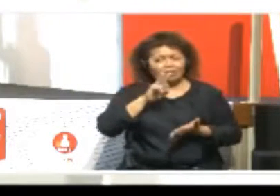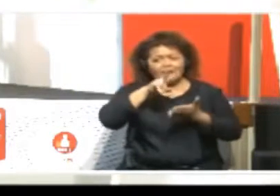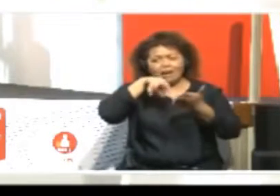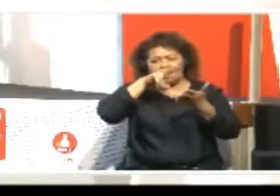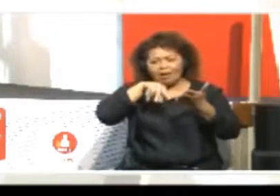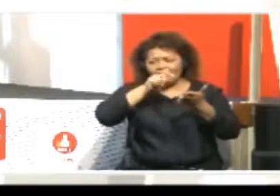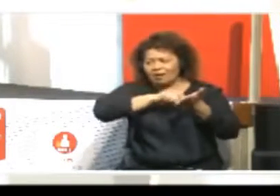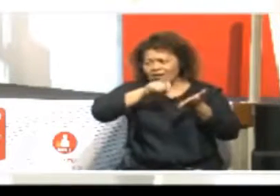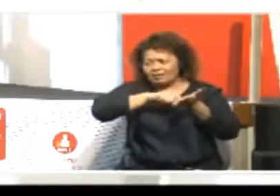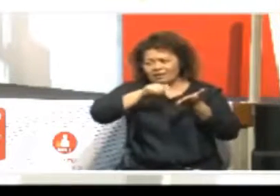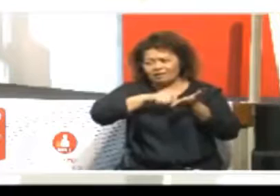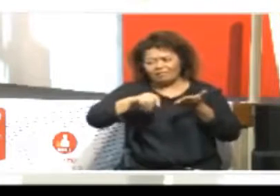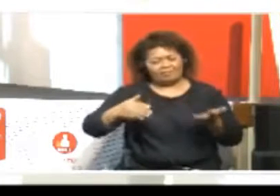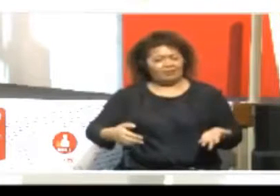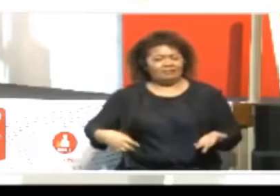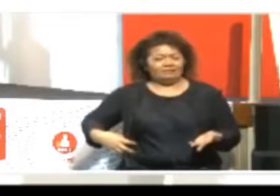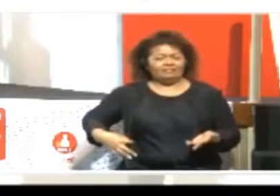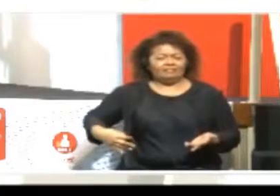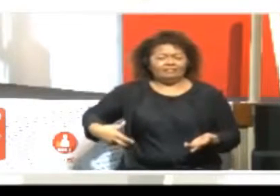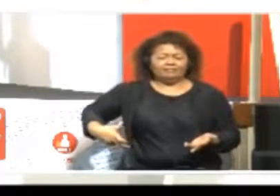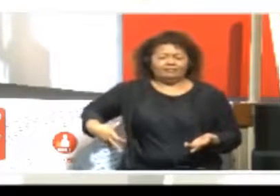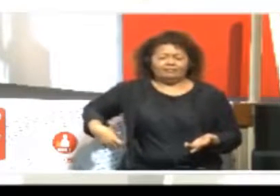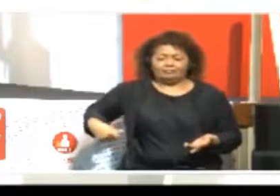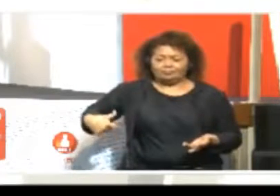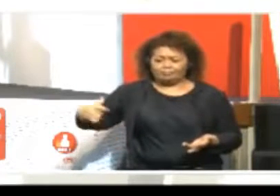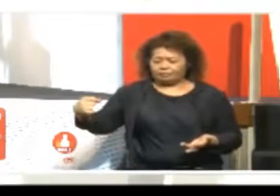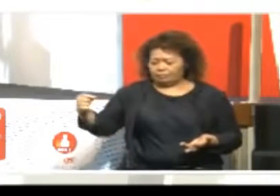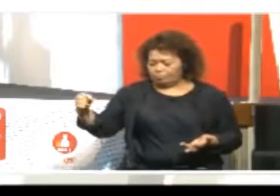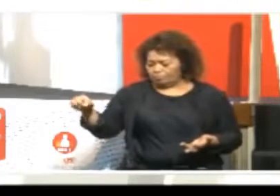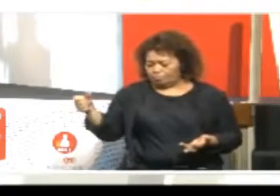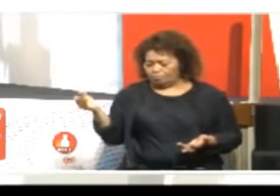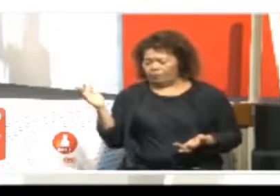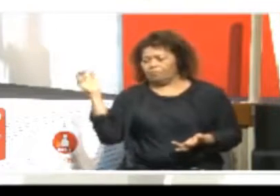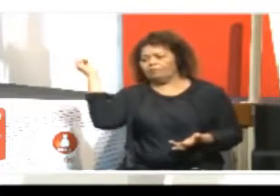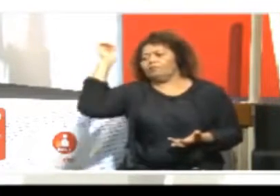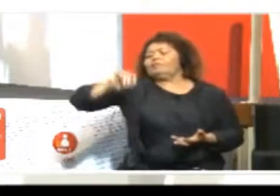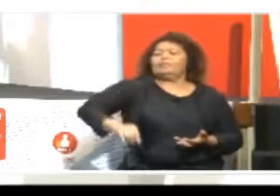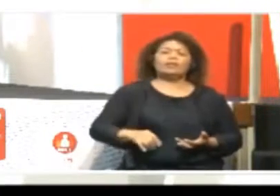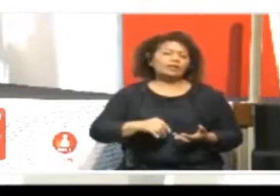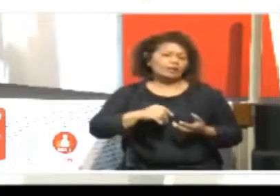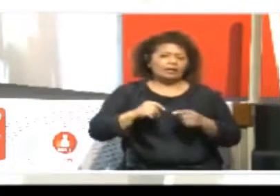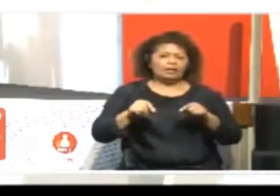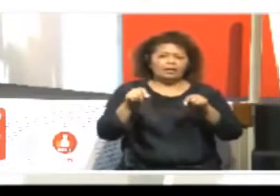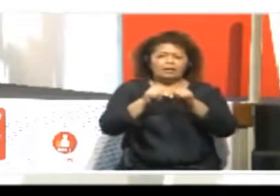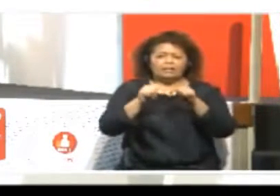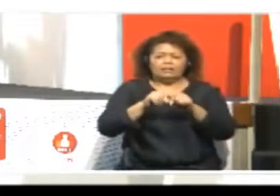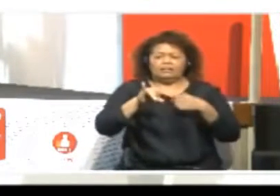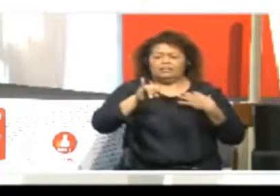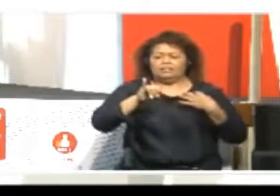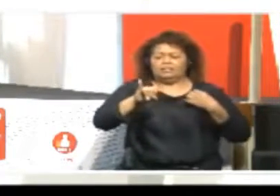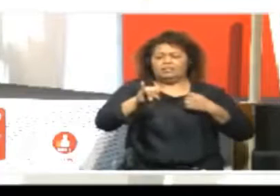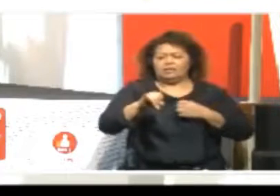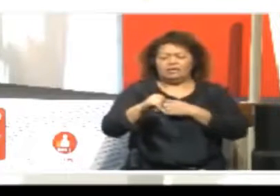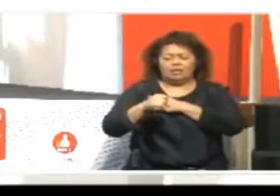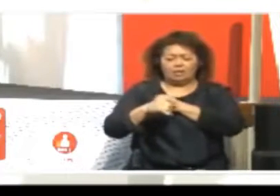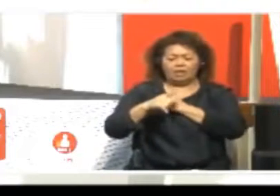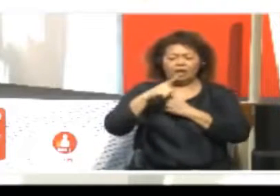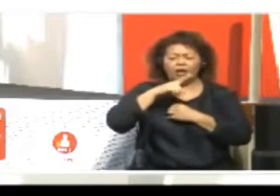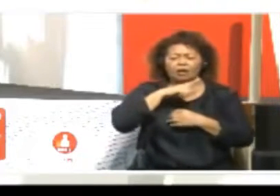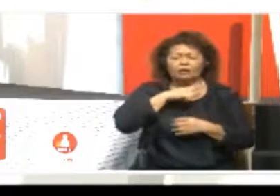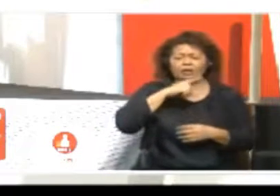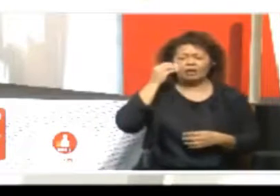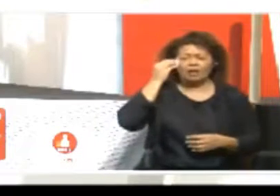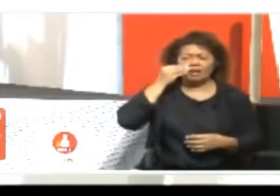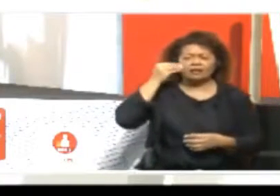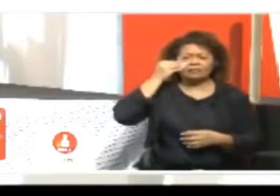soy también preparada y también educada, ¿por qué tengo que delegar? Yo perfectamente puedo hacerlo todo por mí sola. Entonces vamos a ver si esa